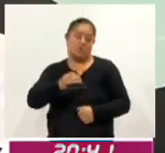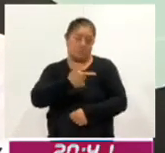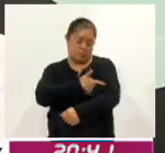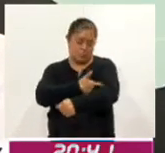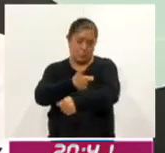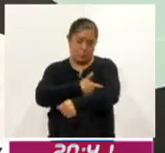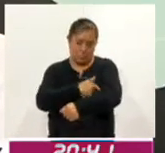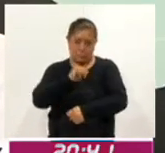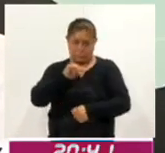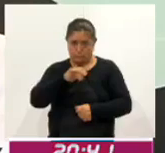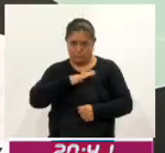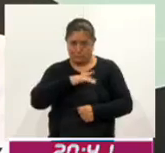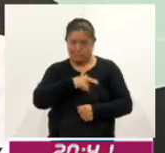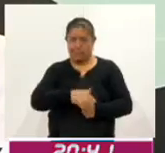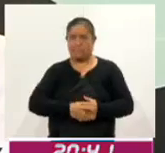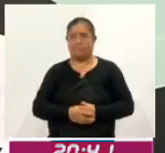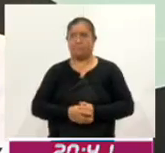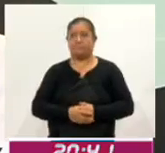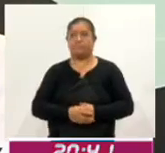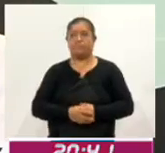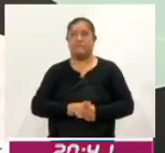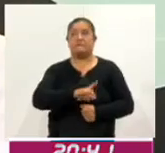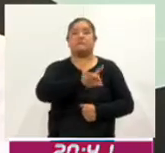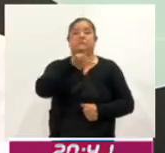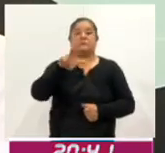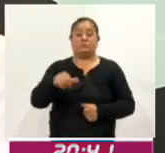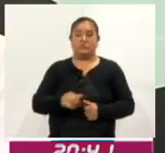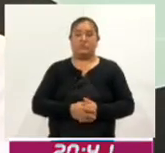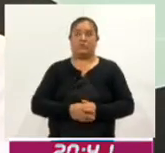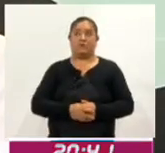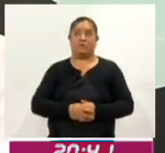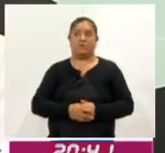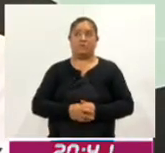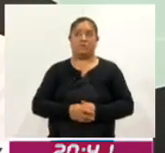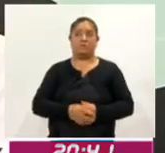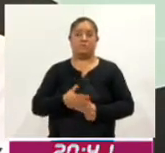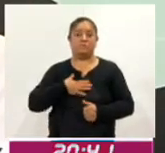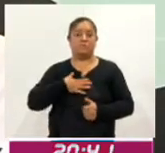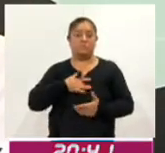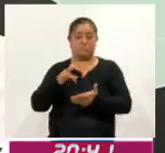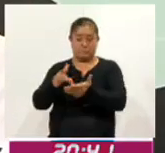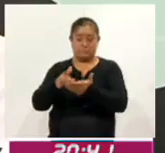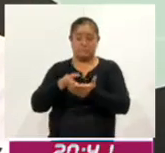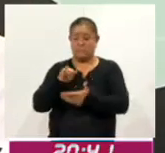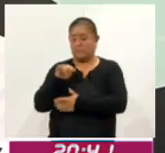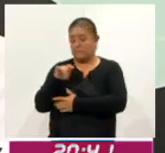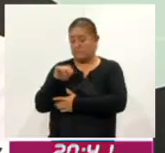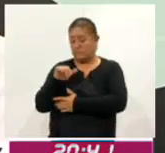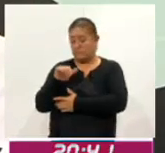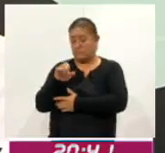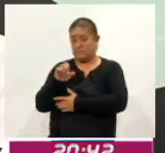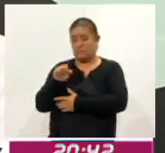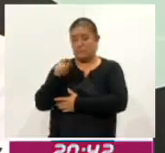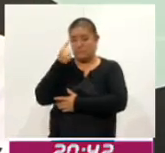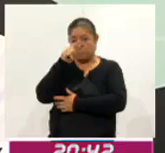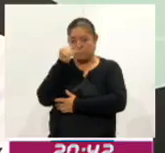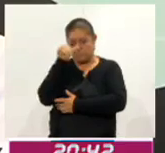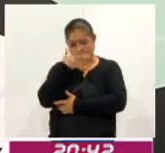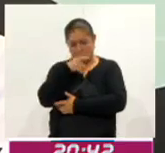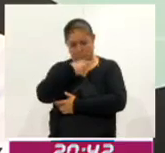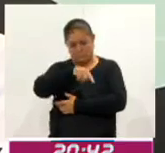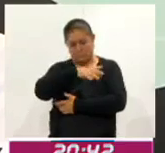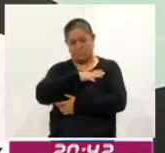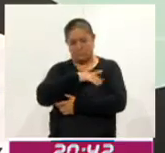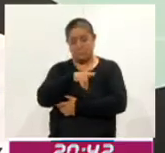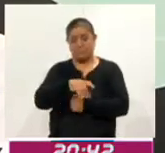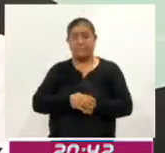laboratorio iniciales, posteriormente nos apoyamos del servicio de ITAES para hacer algún estudio de imagen y